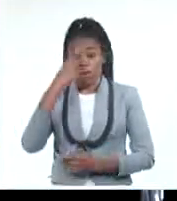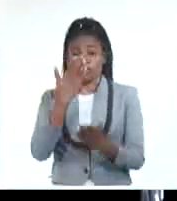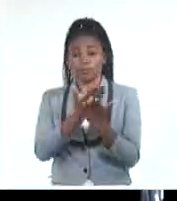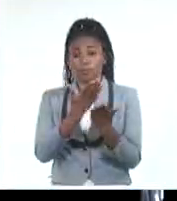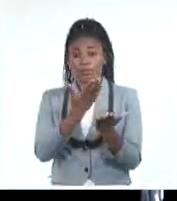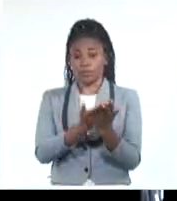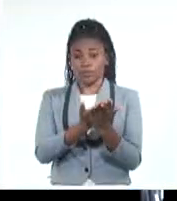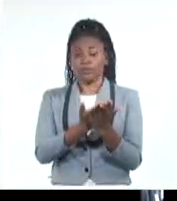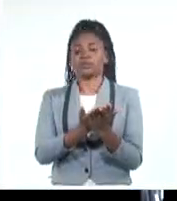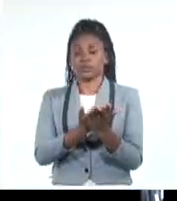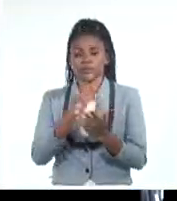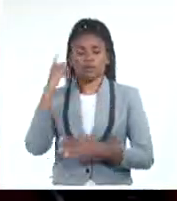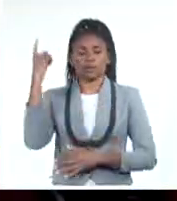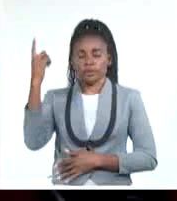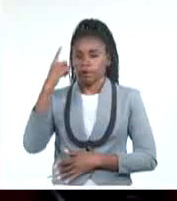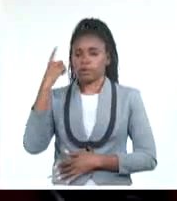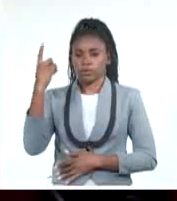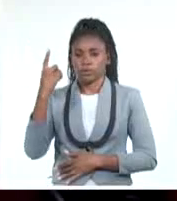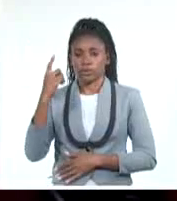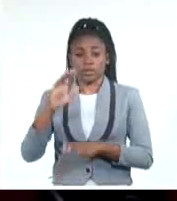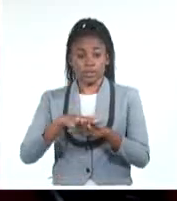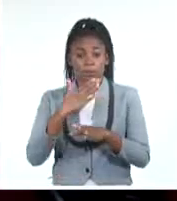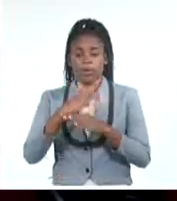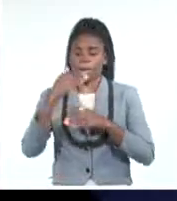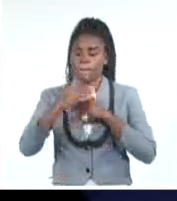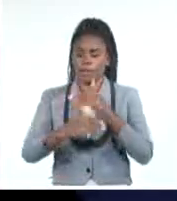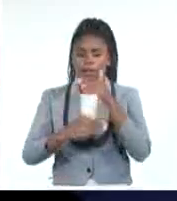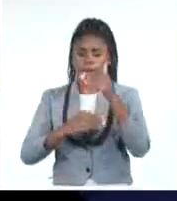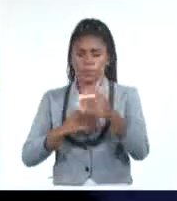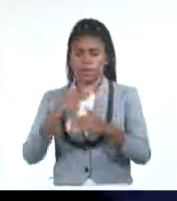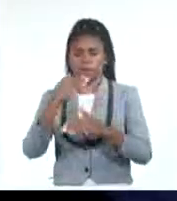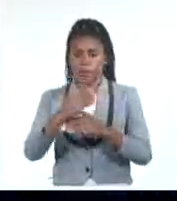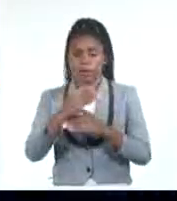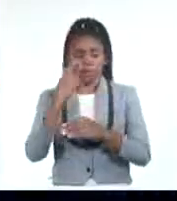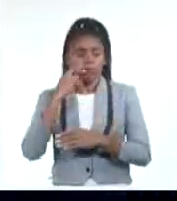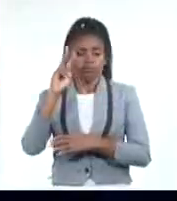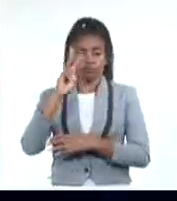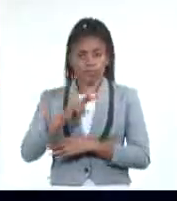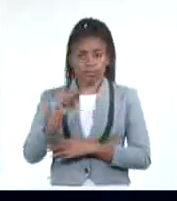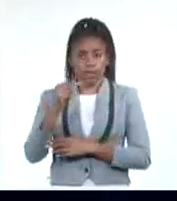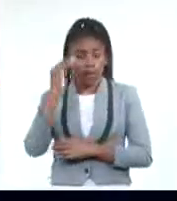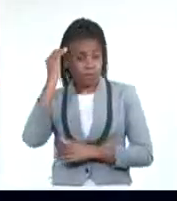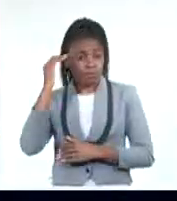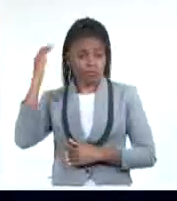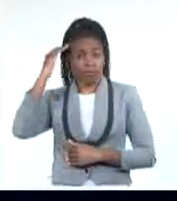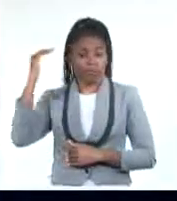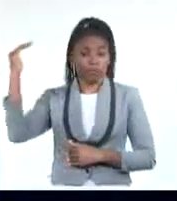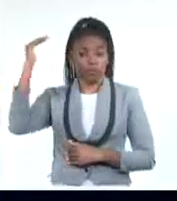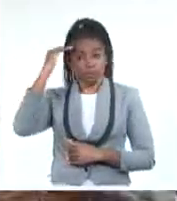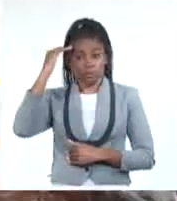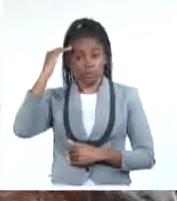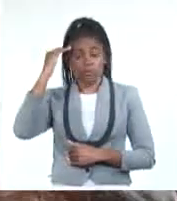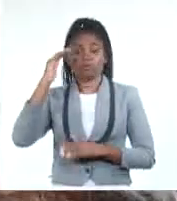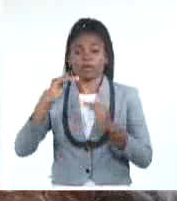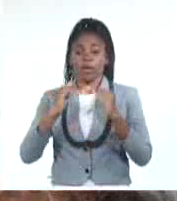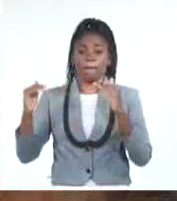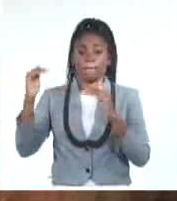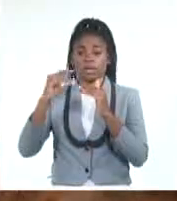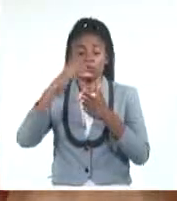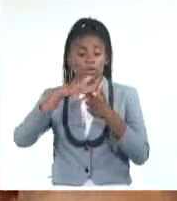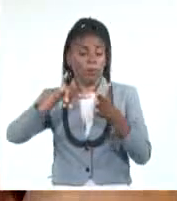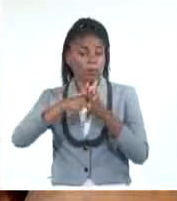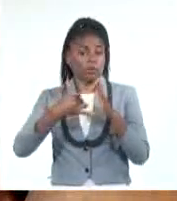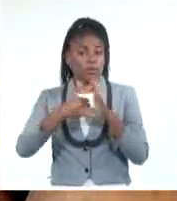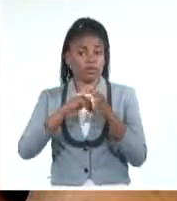al Parlamento Nacional. Después de un proceso de consulta a los integrantes del órgano superior del poder del Estado local sobre el proyecto de